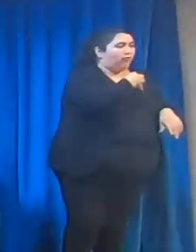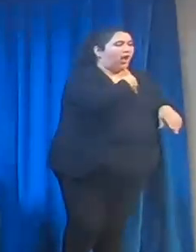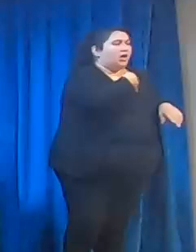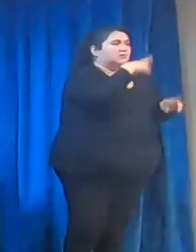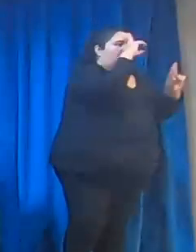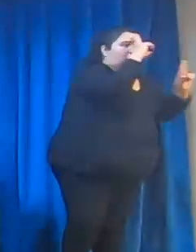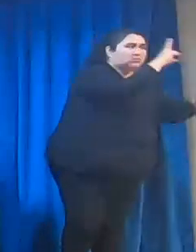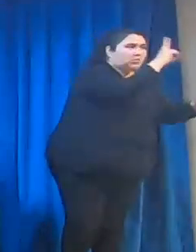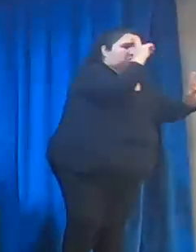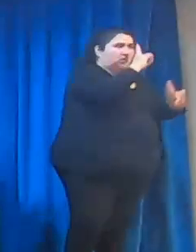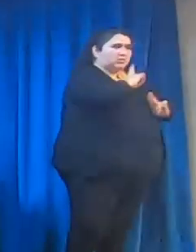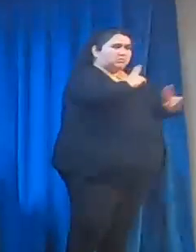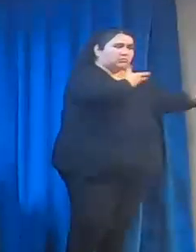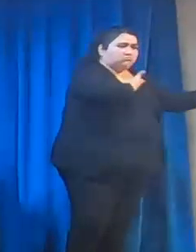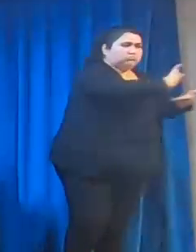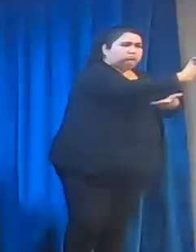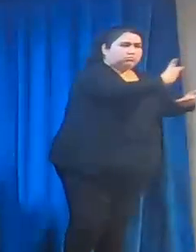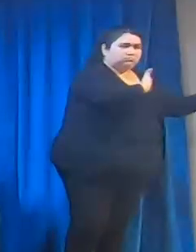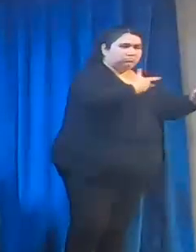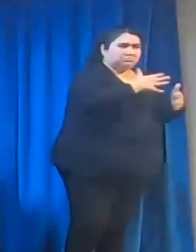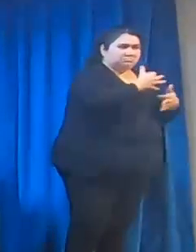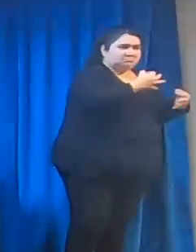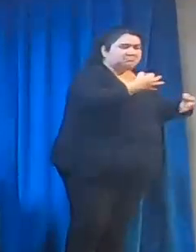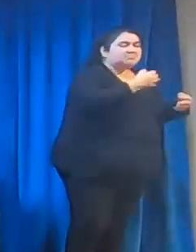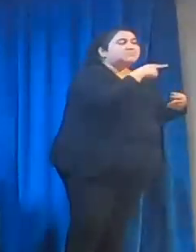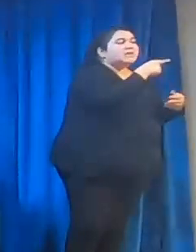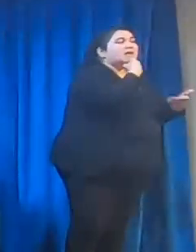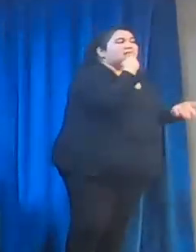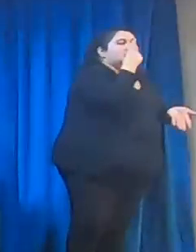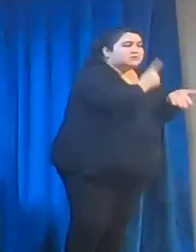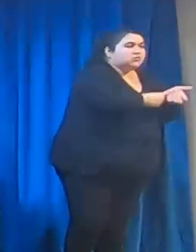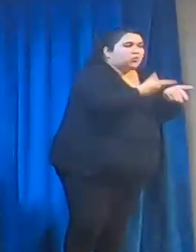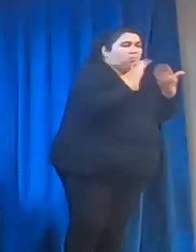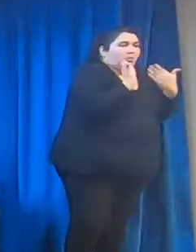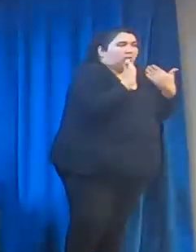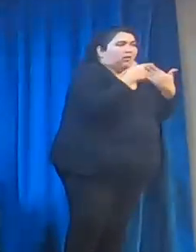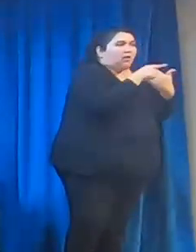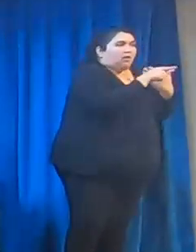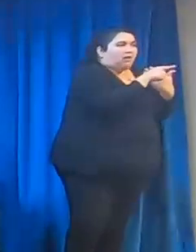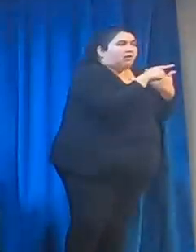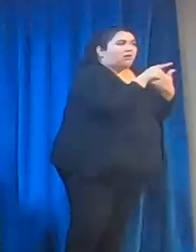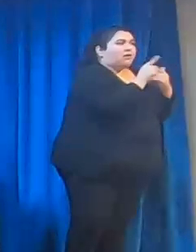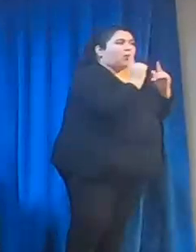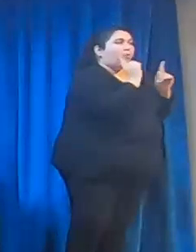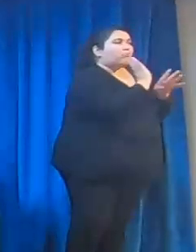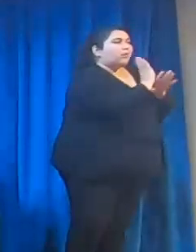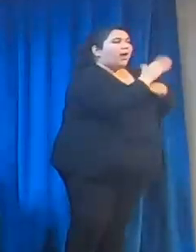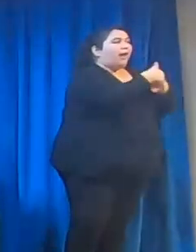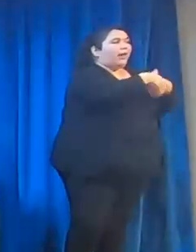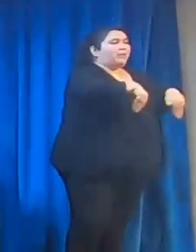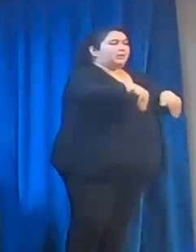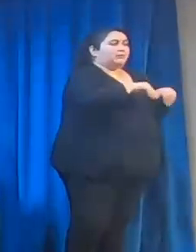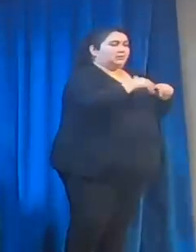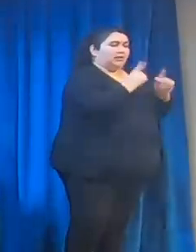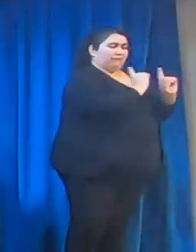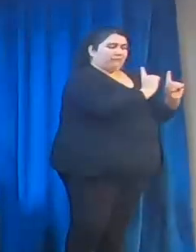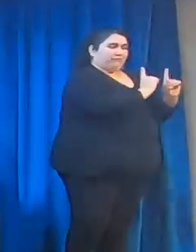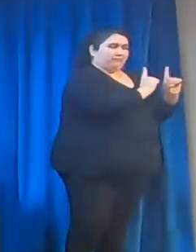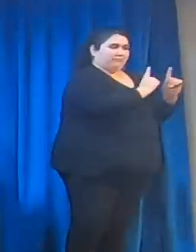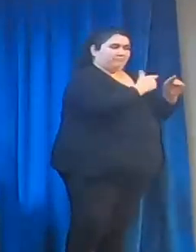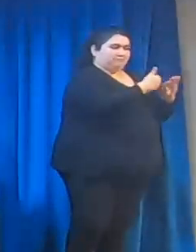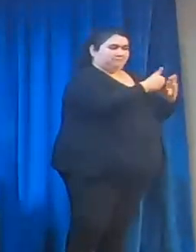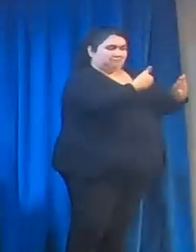mutuo, que tenían decisión, ¿sí?, para poner y sostener límites, que no les daba lo mismo